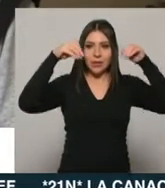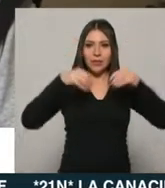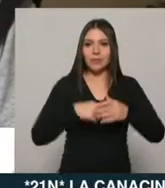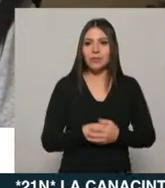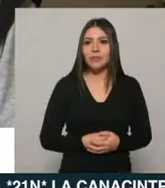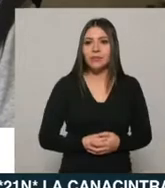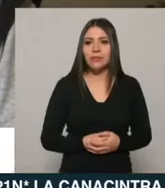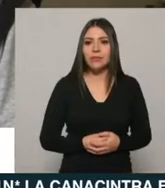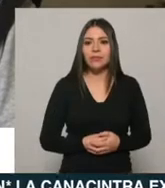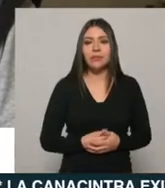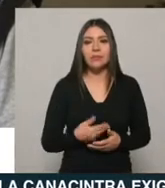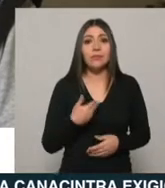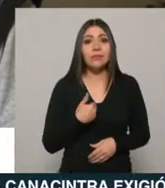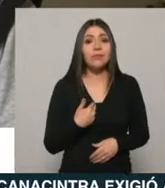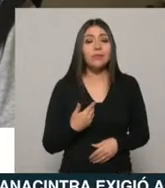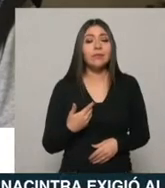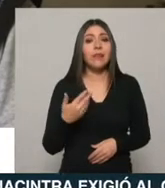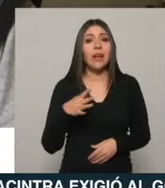fue a los 9 años.